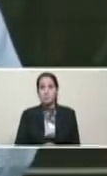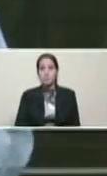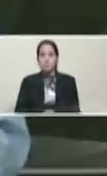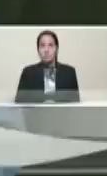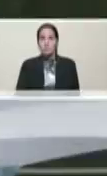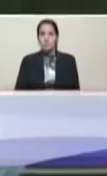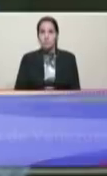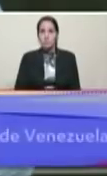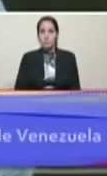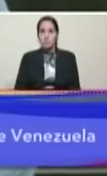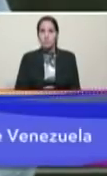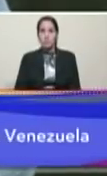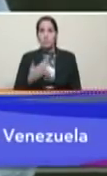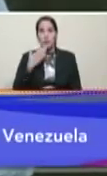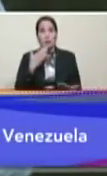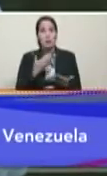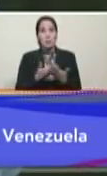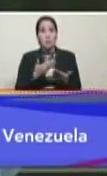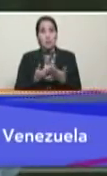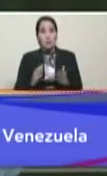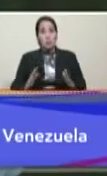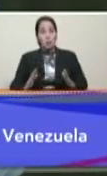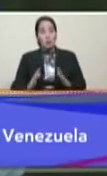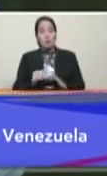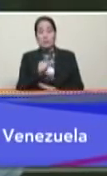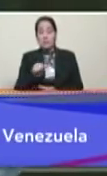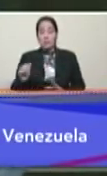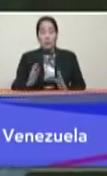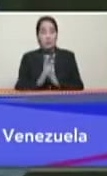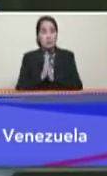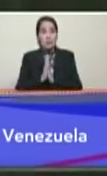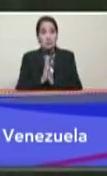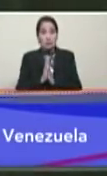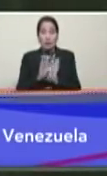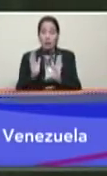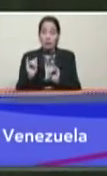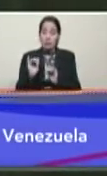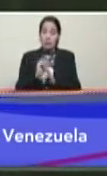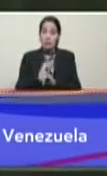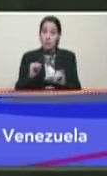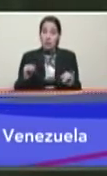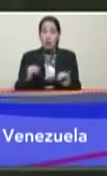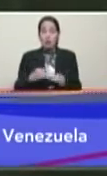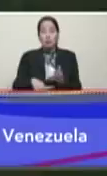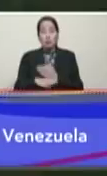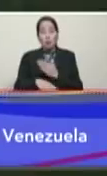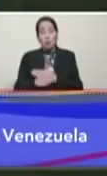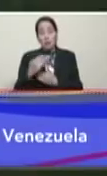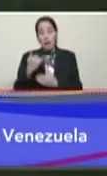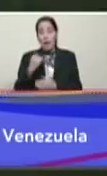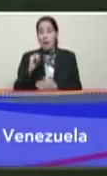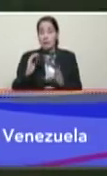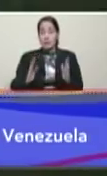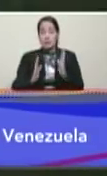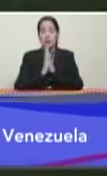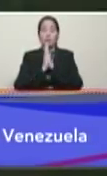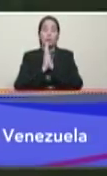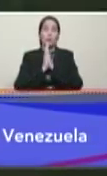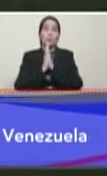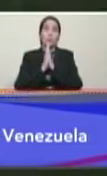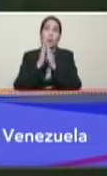despedimos la semana santa hace unos días apenas todavía estamos santificados benditos